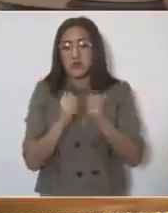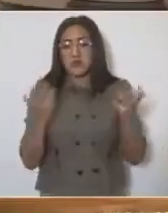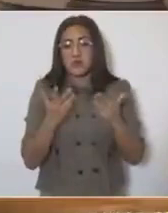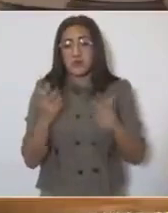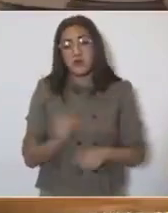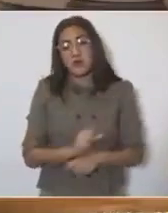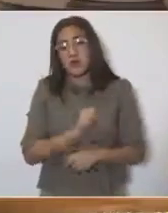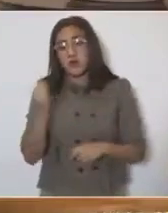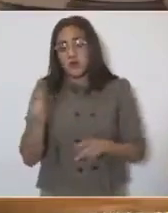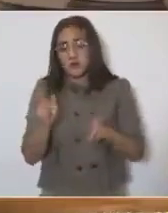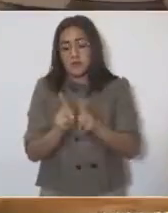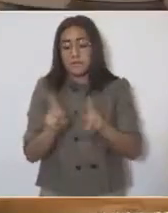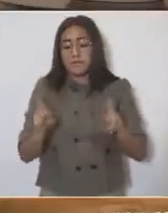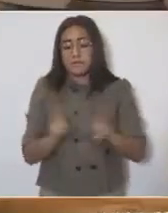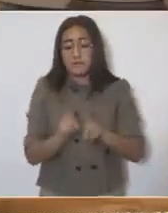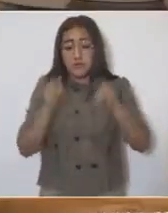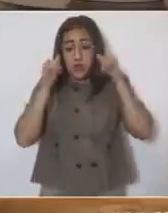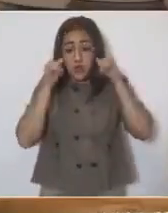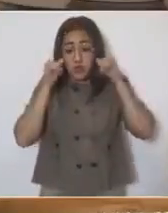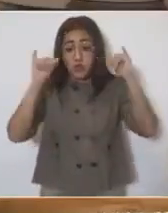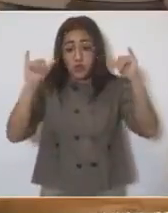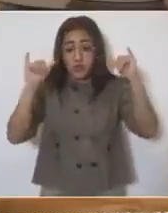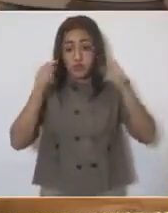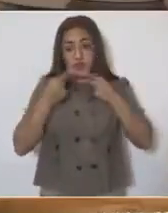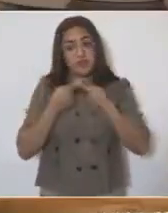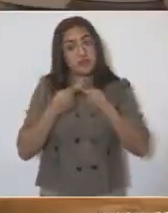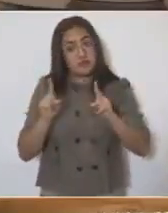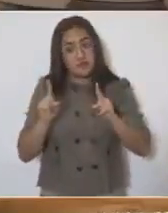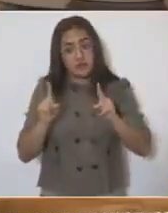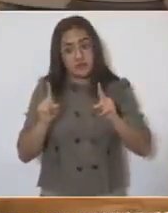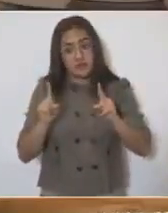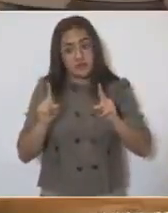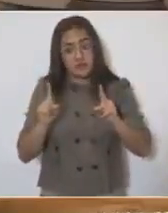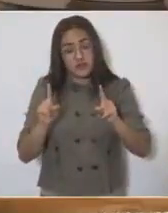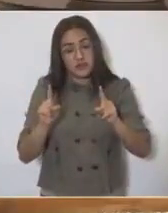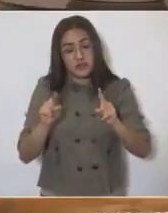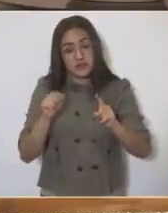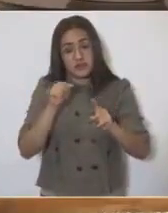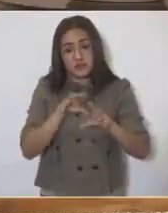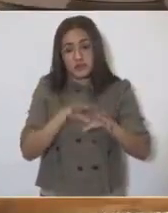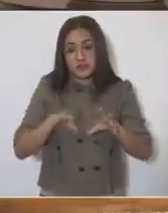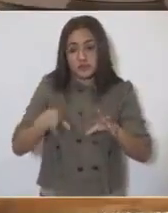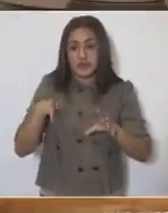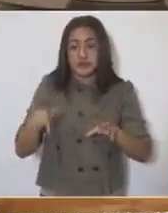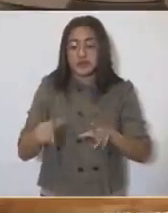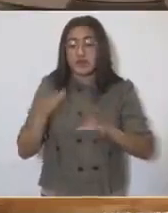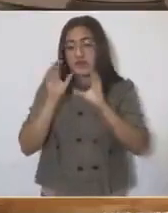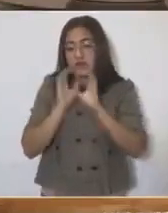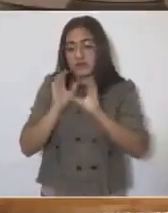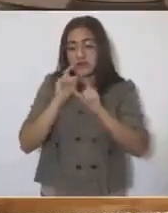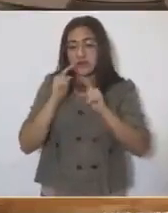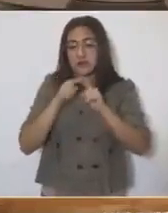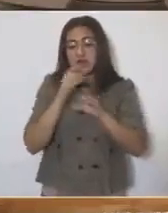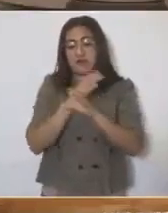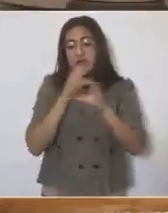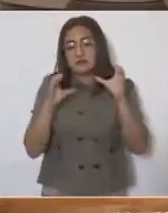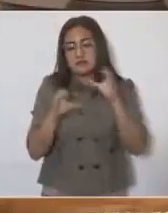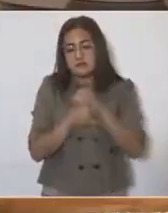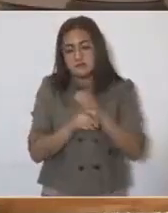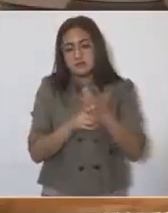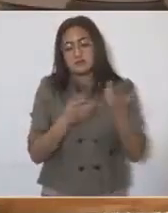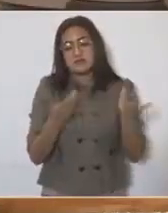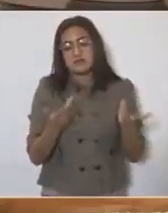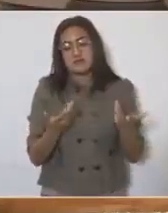de una plaza de toros Sí ahí se podrán llevar a cabo conciertos se